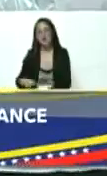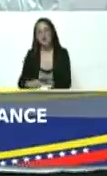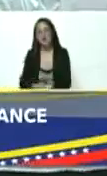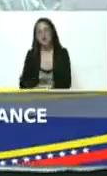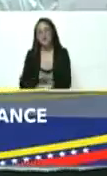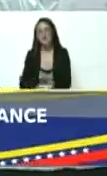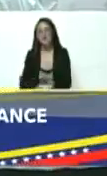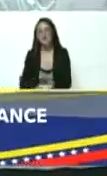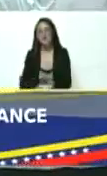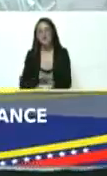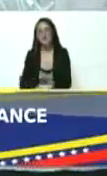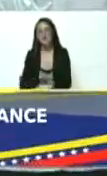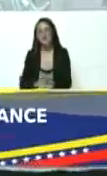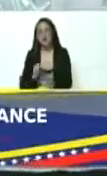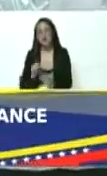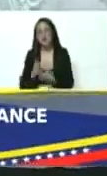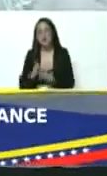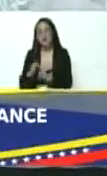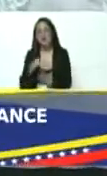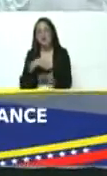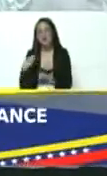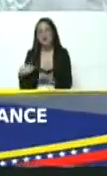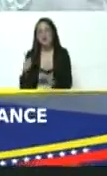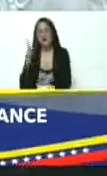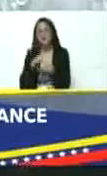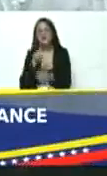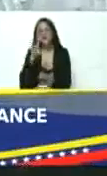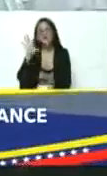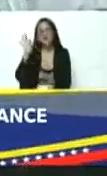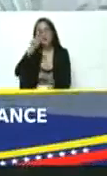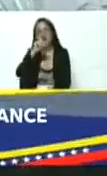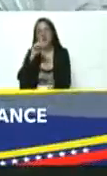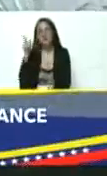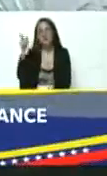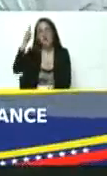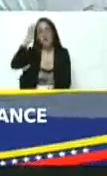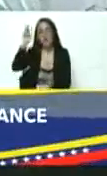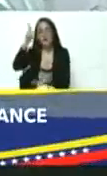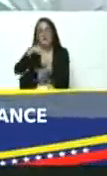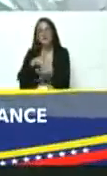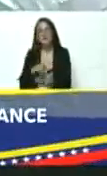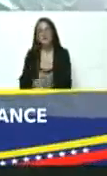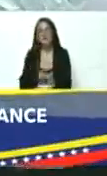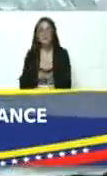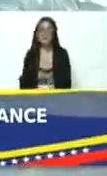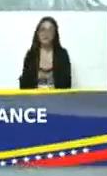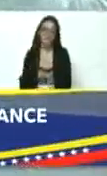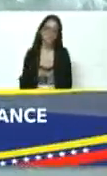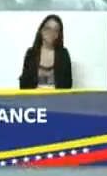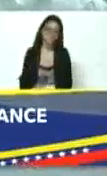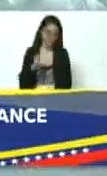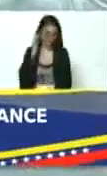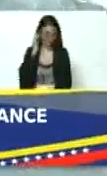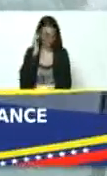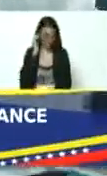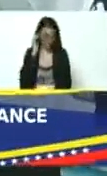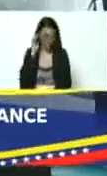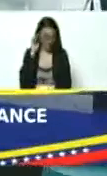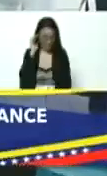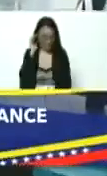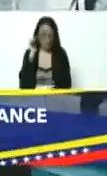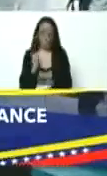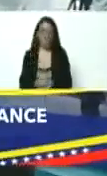una fuerte comunidad china que llegó hace 150 años a Cuba. Correcto. Miyalkis Diegues,